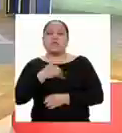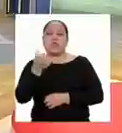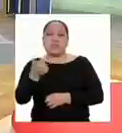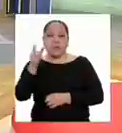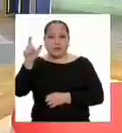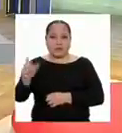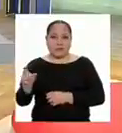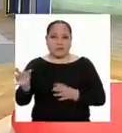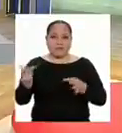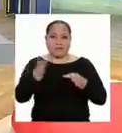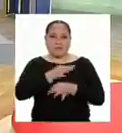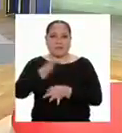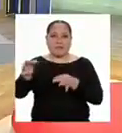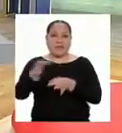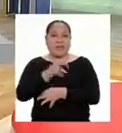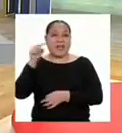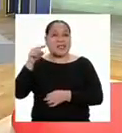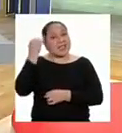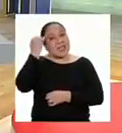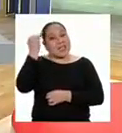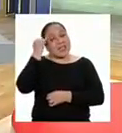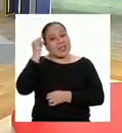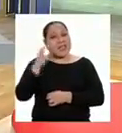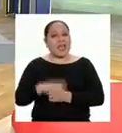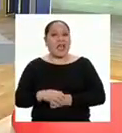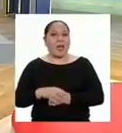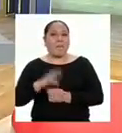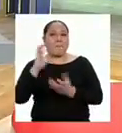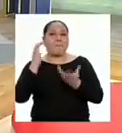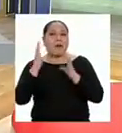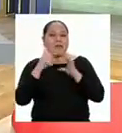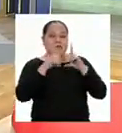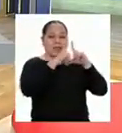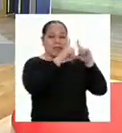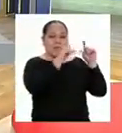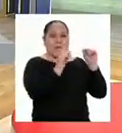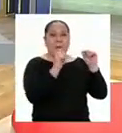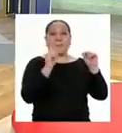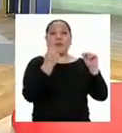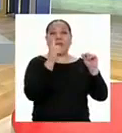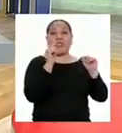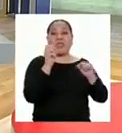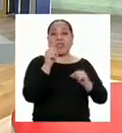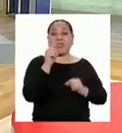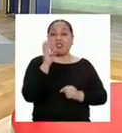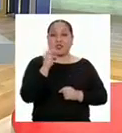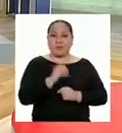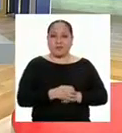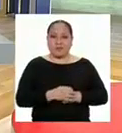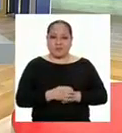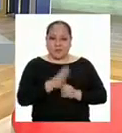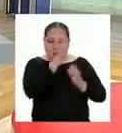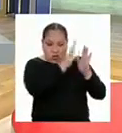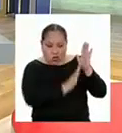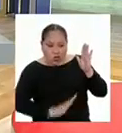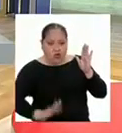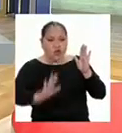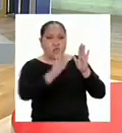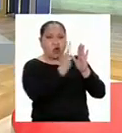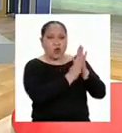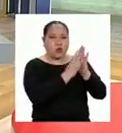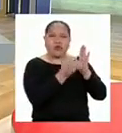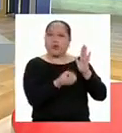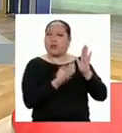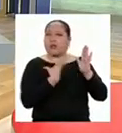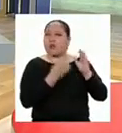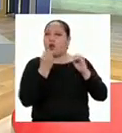hemos oído? Es una idea muy similar en los primeros textos de este gran texto múltiple. El texto completo no solo nos habla de cómo afrontar